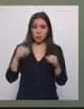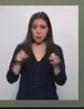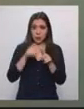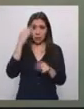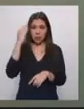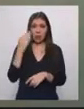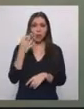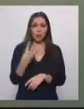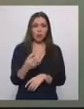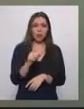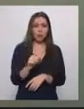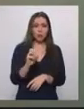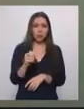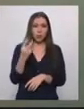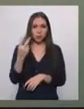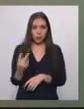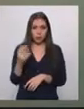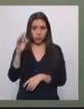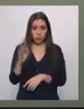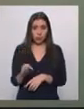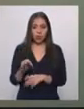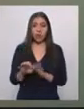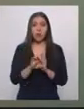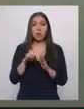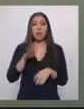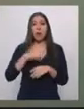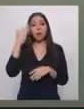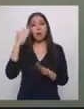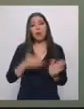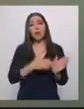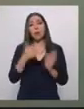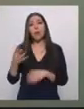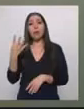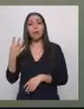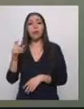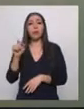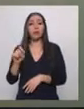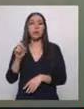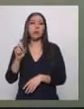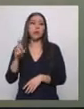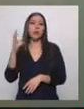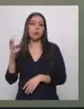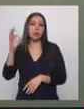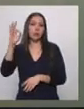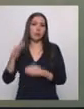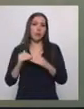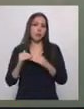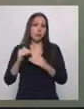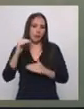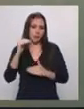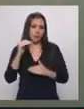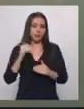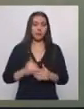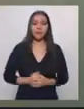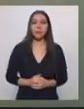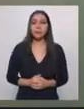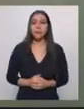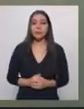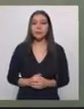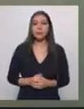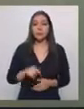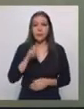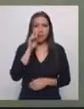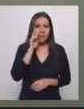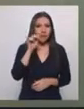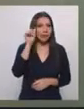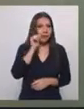prórroga es 4.83%. Entonces, nosotros debemos de considerar, como tú bien mencionas, Ale, esa fecha